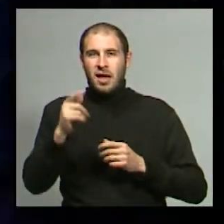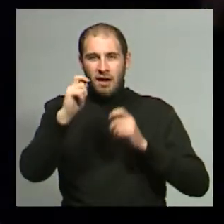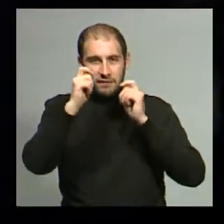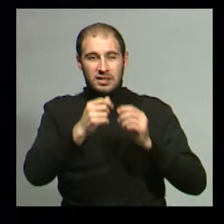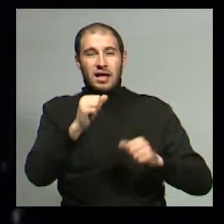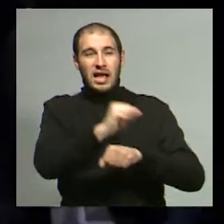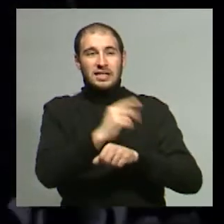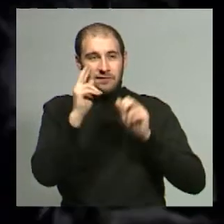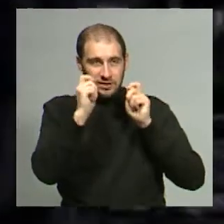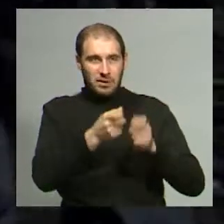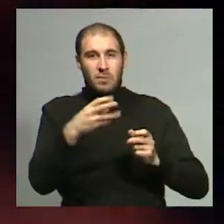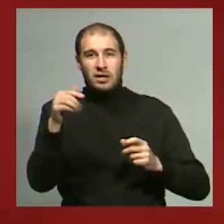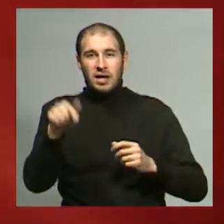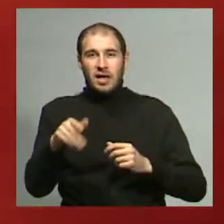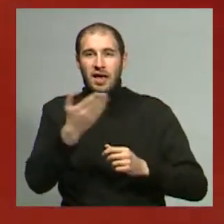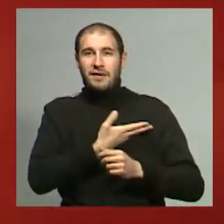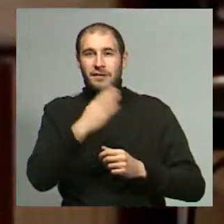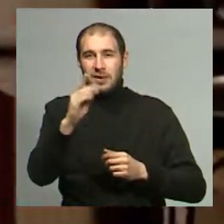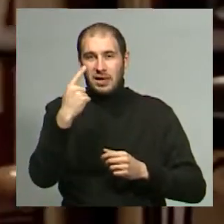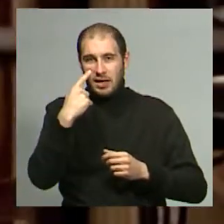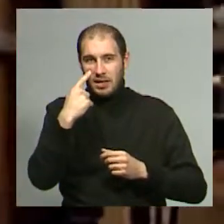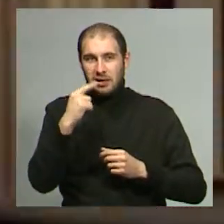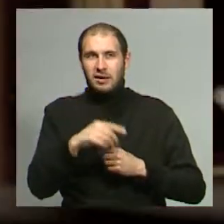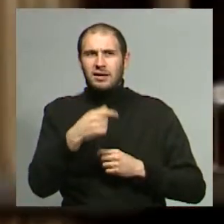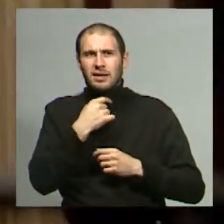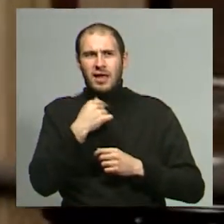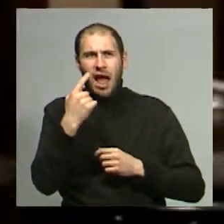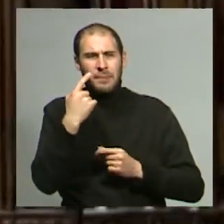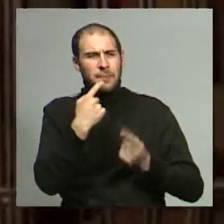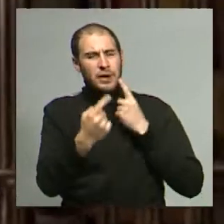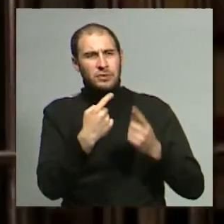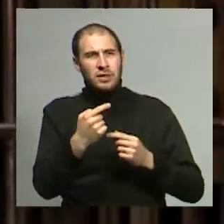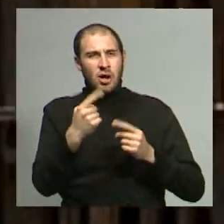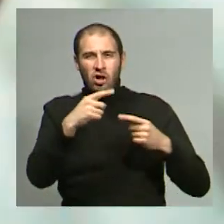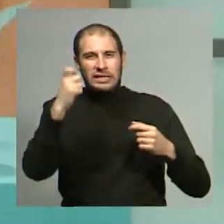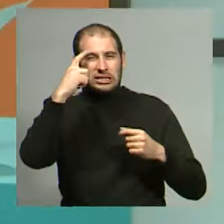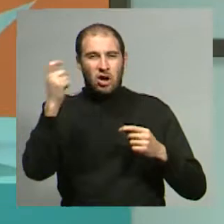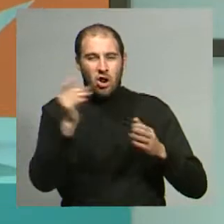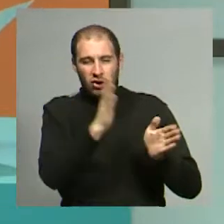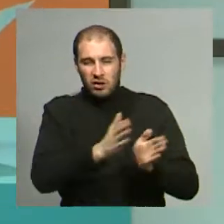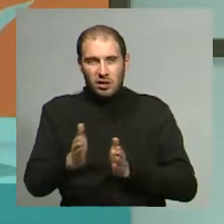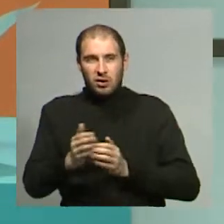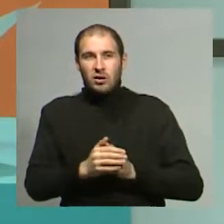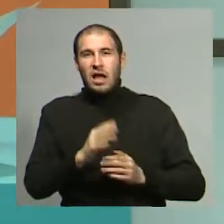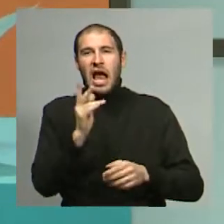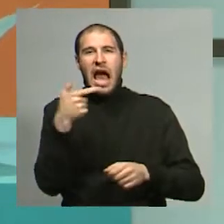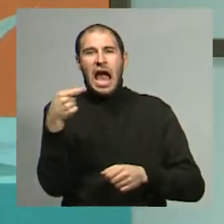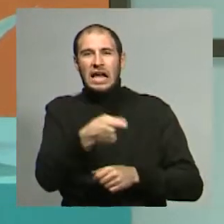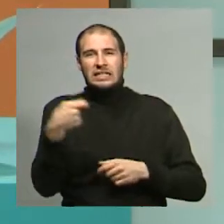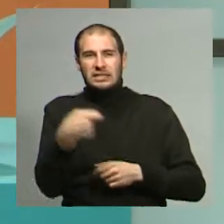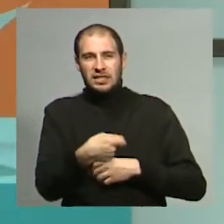la cárcel porque es un agente del FBI y entonces quiere averiguar patrones psicológicos de un asesino